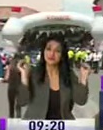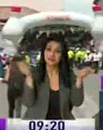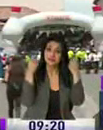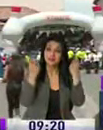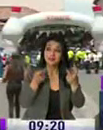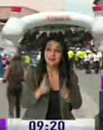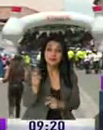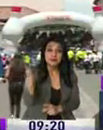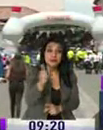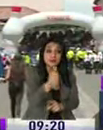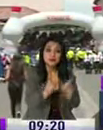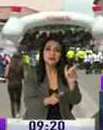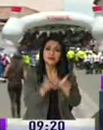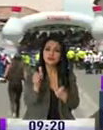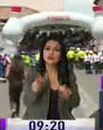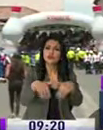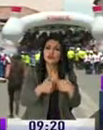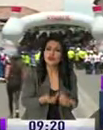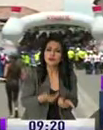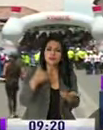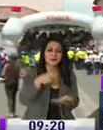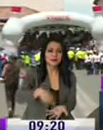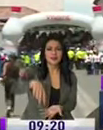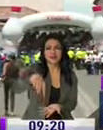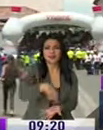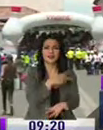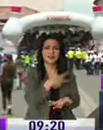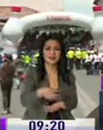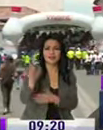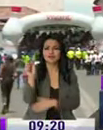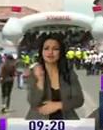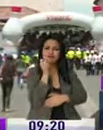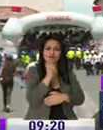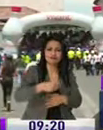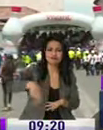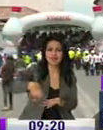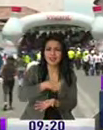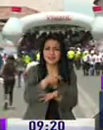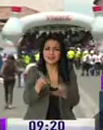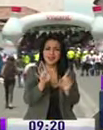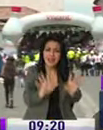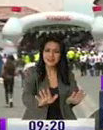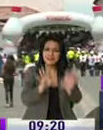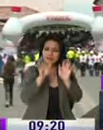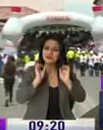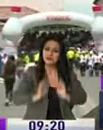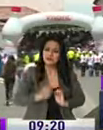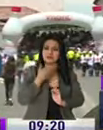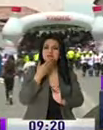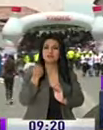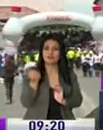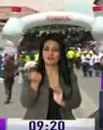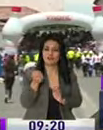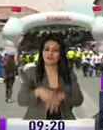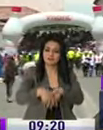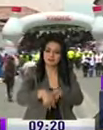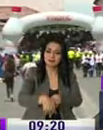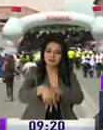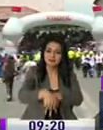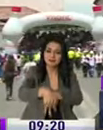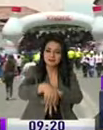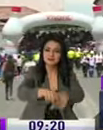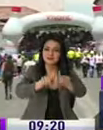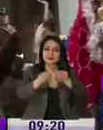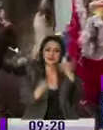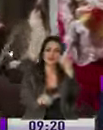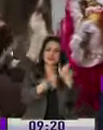que el pueblo mismo lo enriquezca con su baile, con sus ganas, con su personalidad, estos desfiles de los